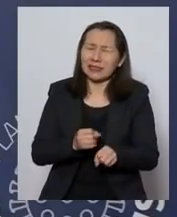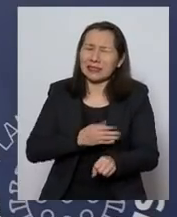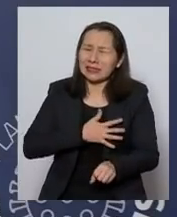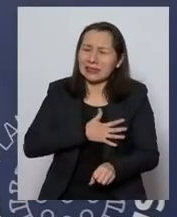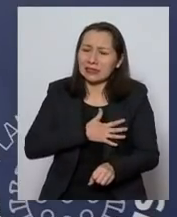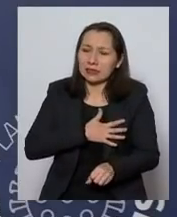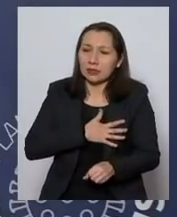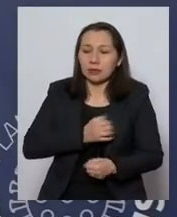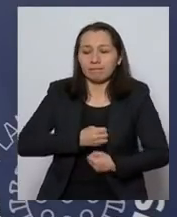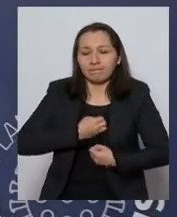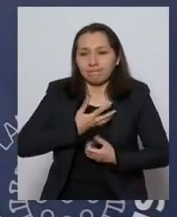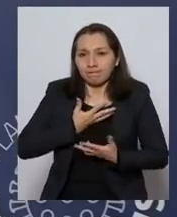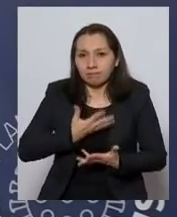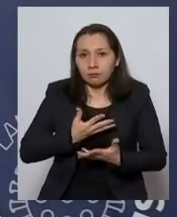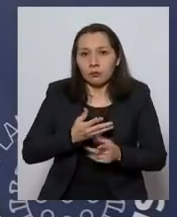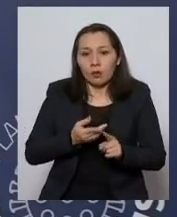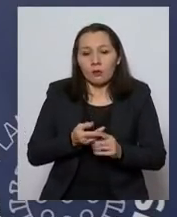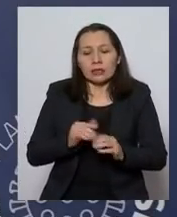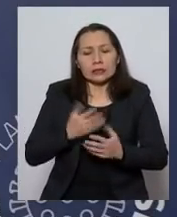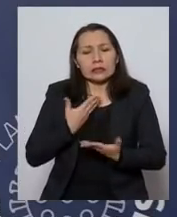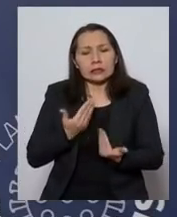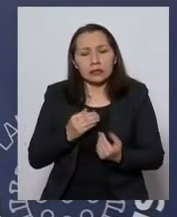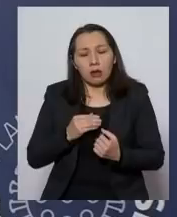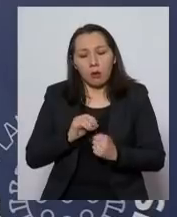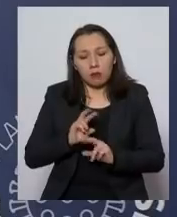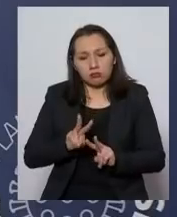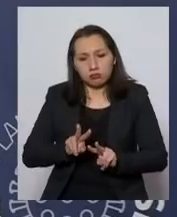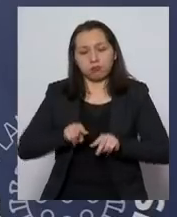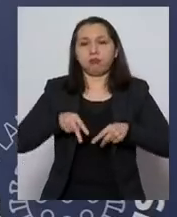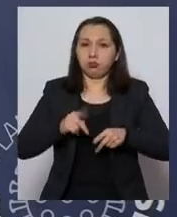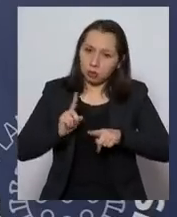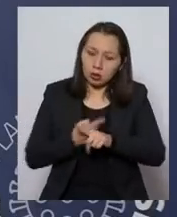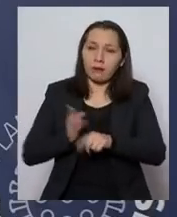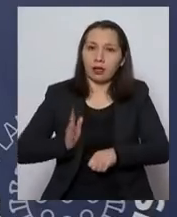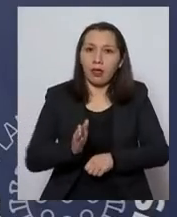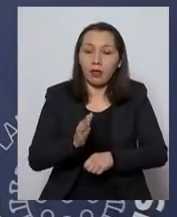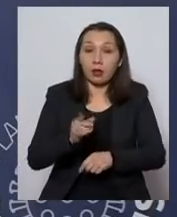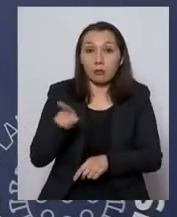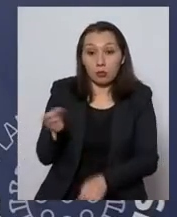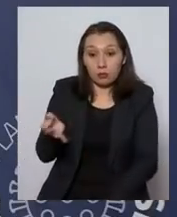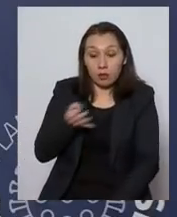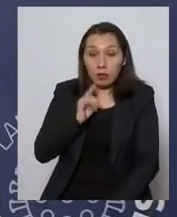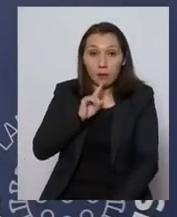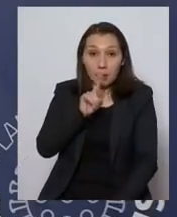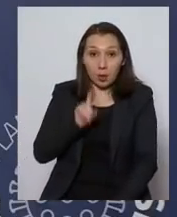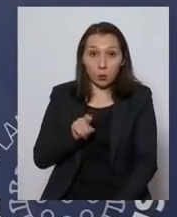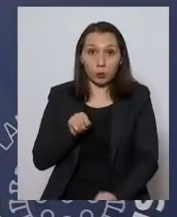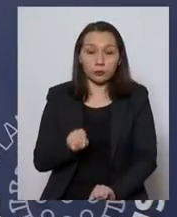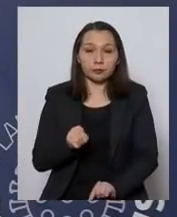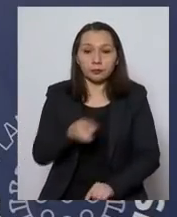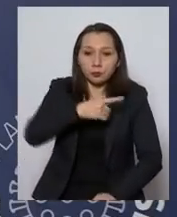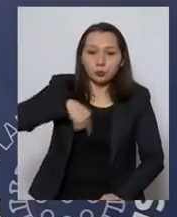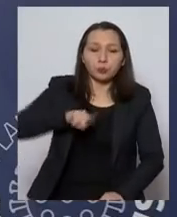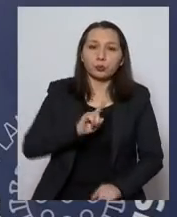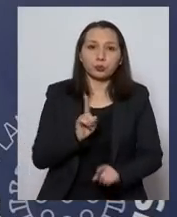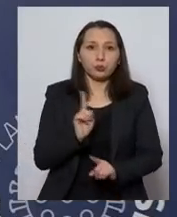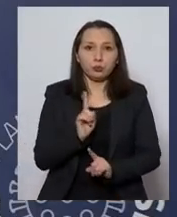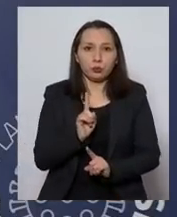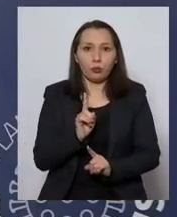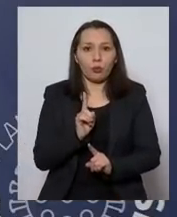y tengamos que reponernos y salir adelante. Y respecto a su pregunta concreta, nosotros no